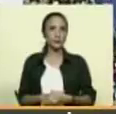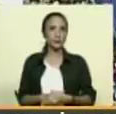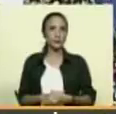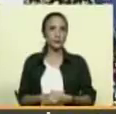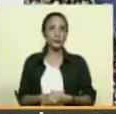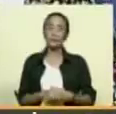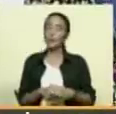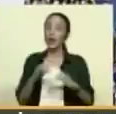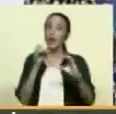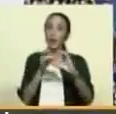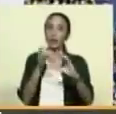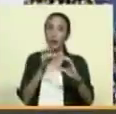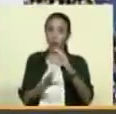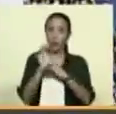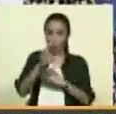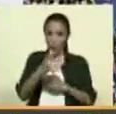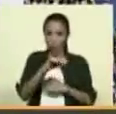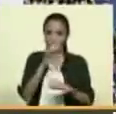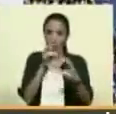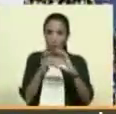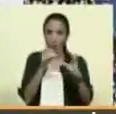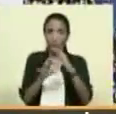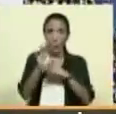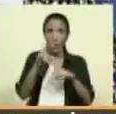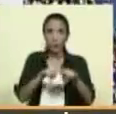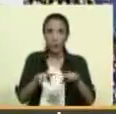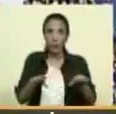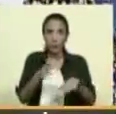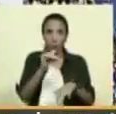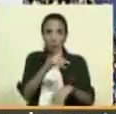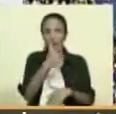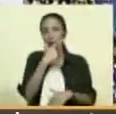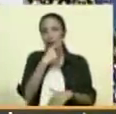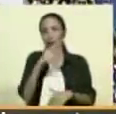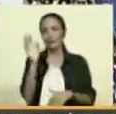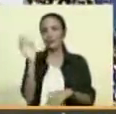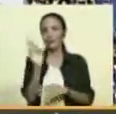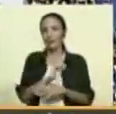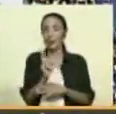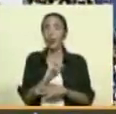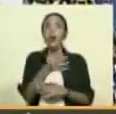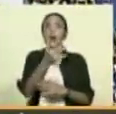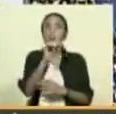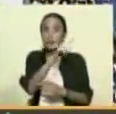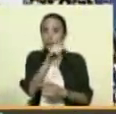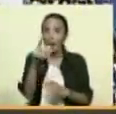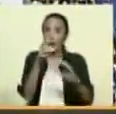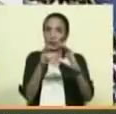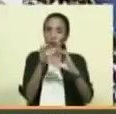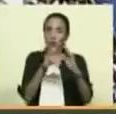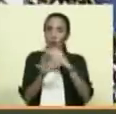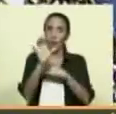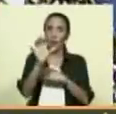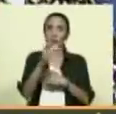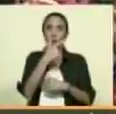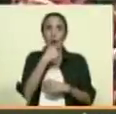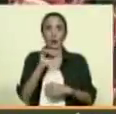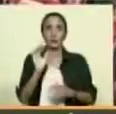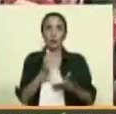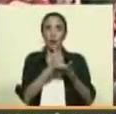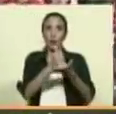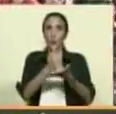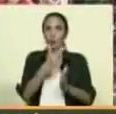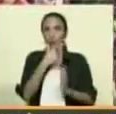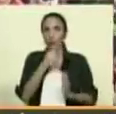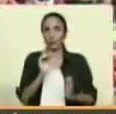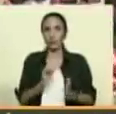Carné de la patria, ¿tiene carné de la patria? Más fácil. Si tiene carné de la patria es más fácil. Para